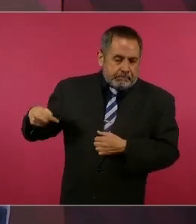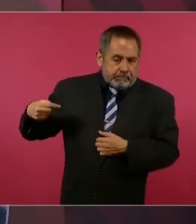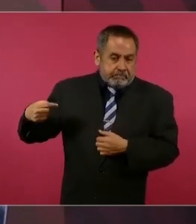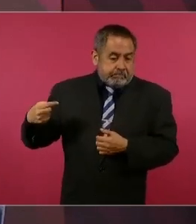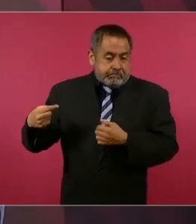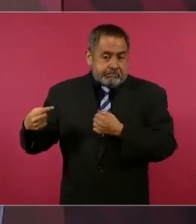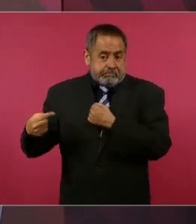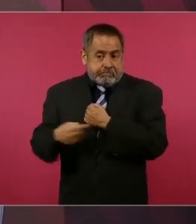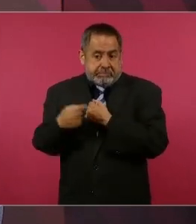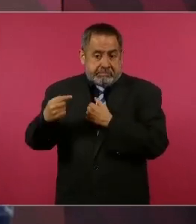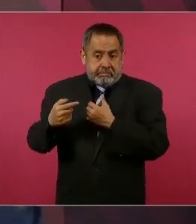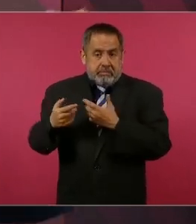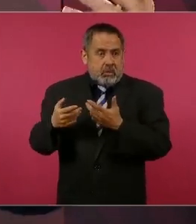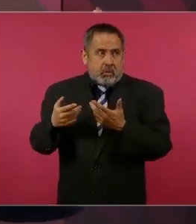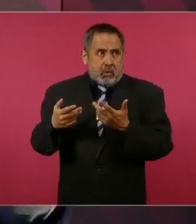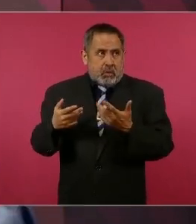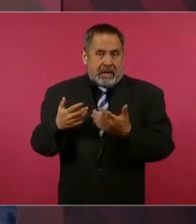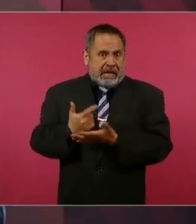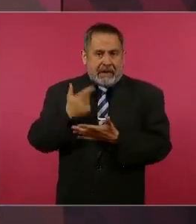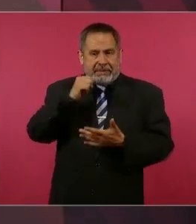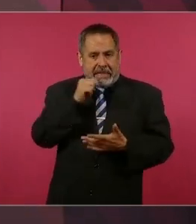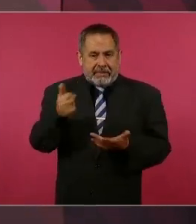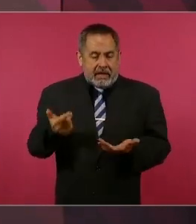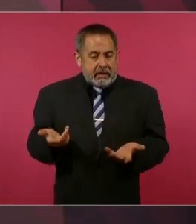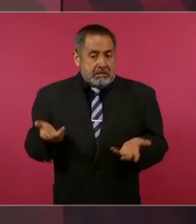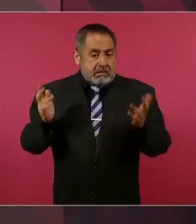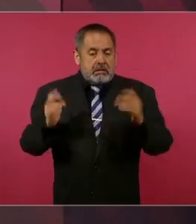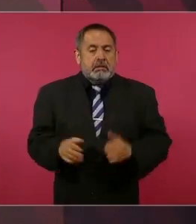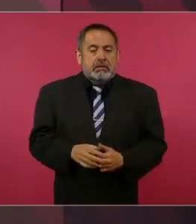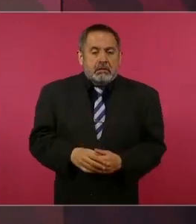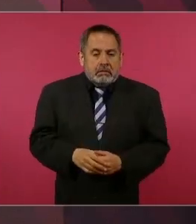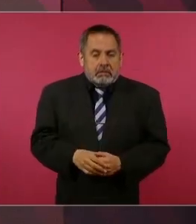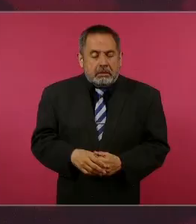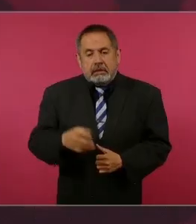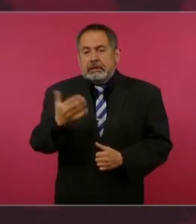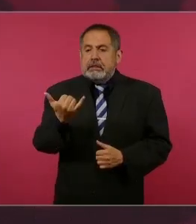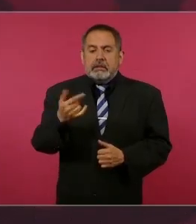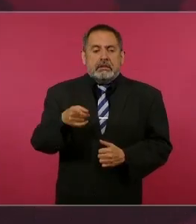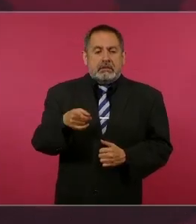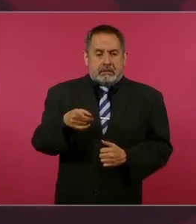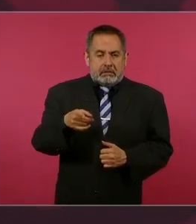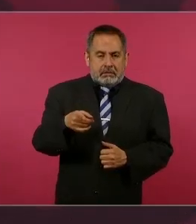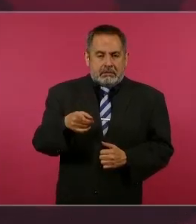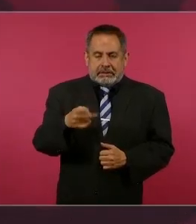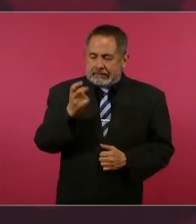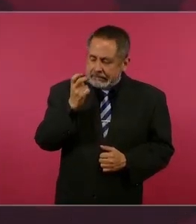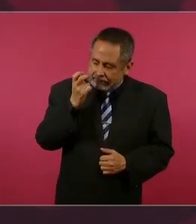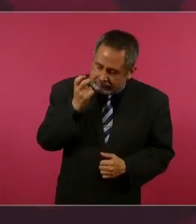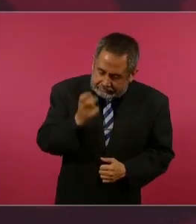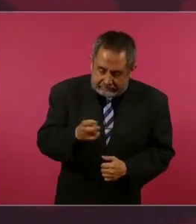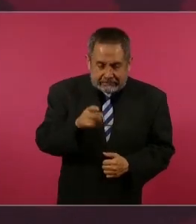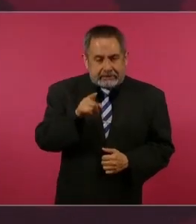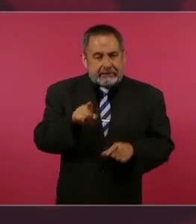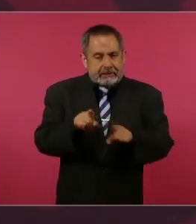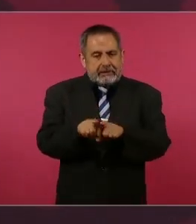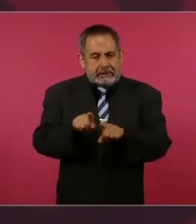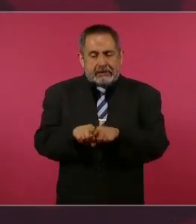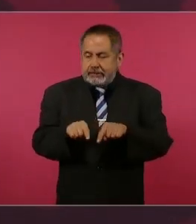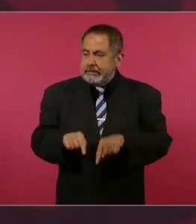afortunadamente no grave, porque eso. Y ese es otro asunto que también